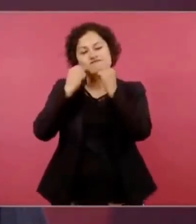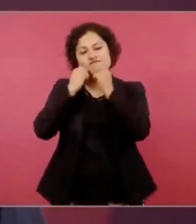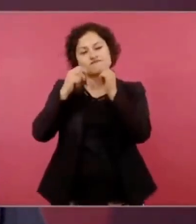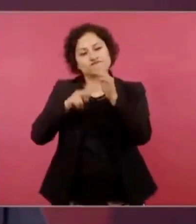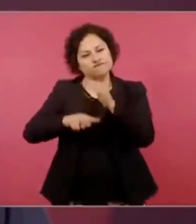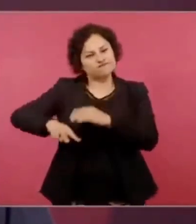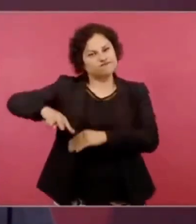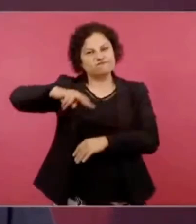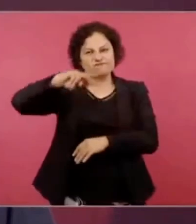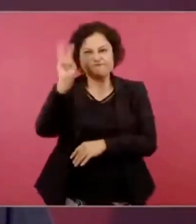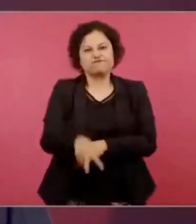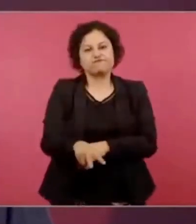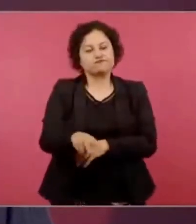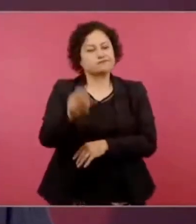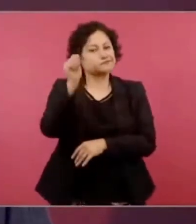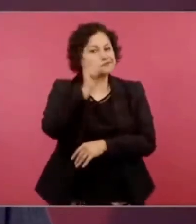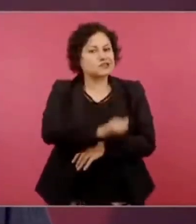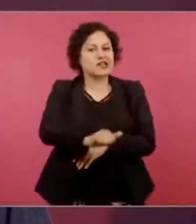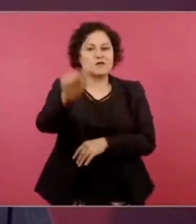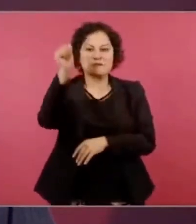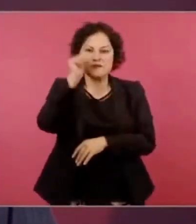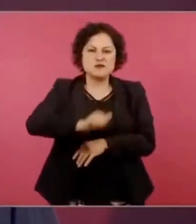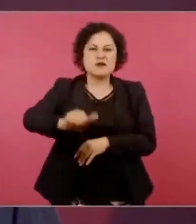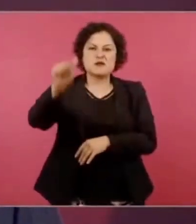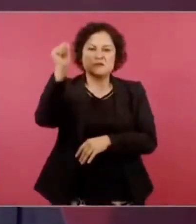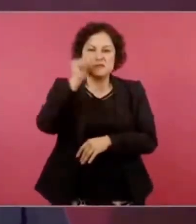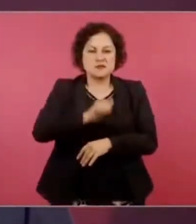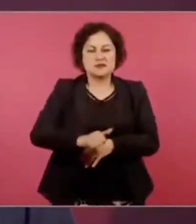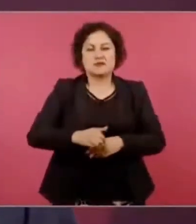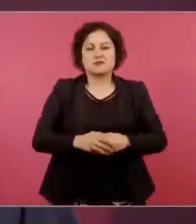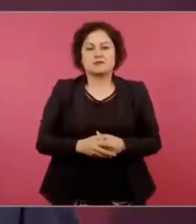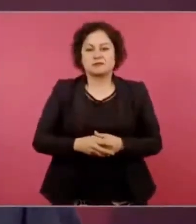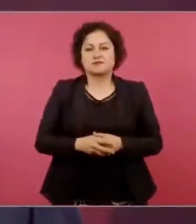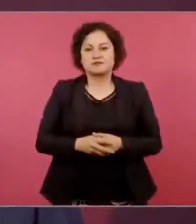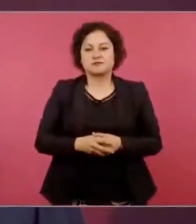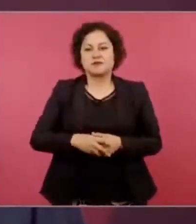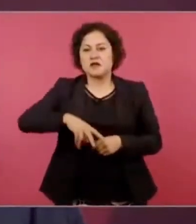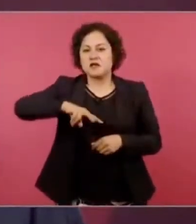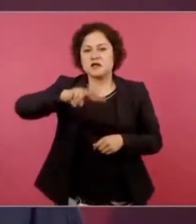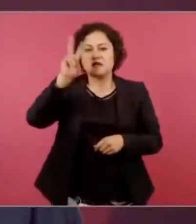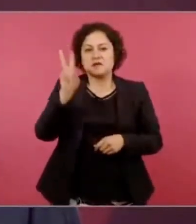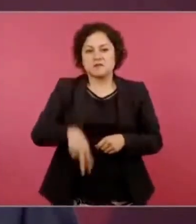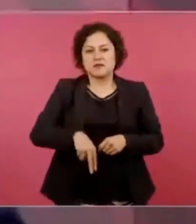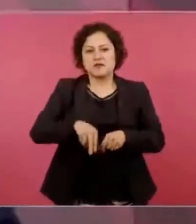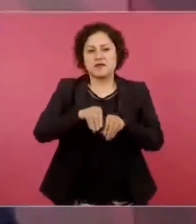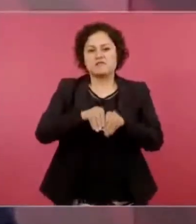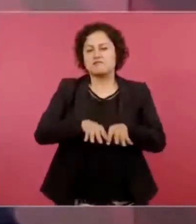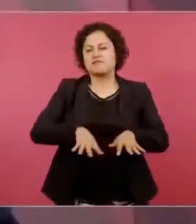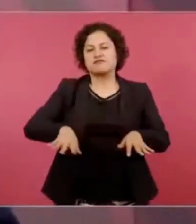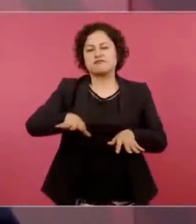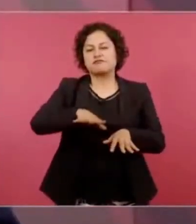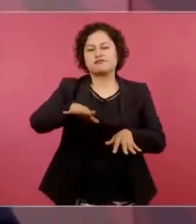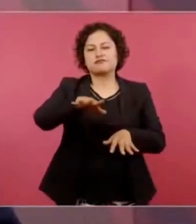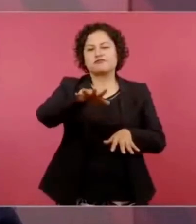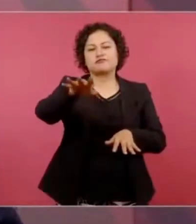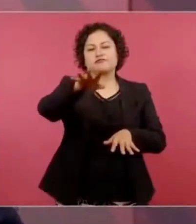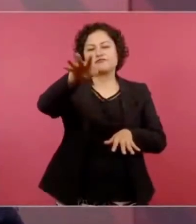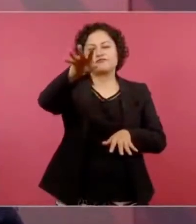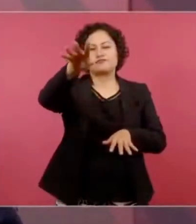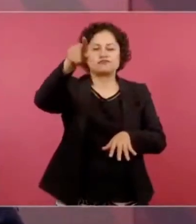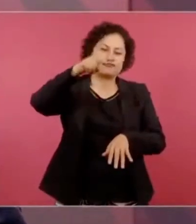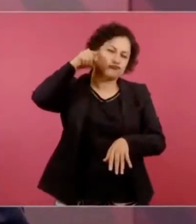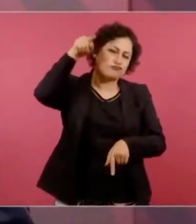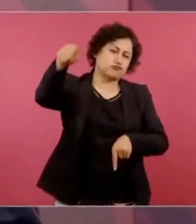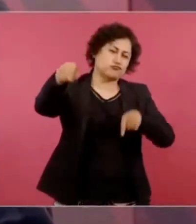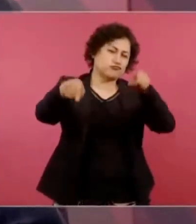y llega hasta el último rincón, siempre.